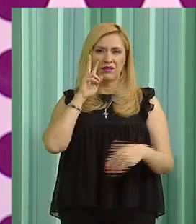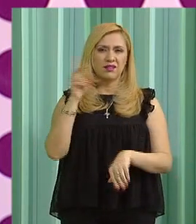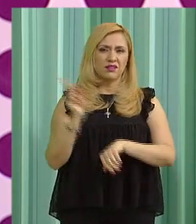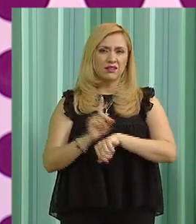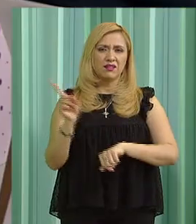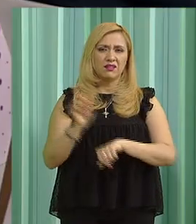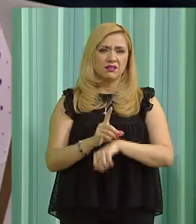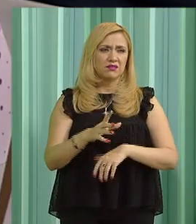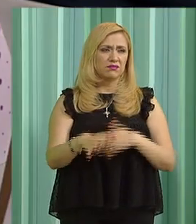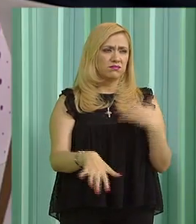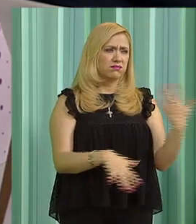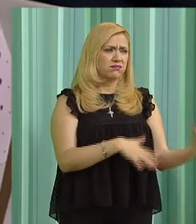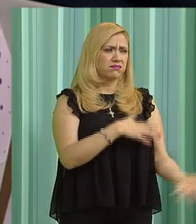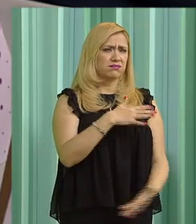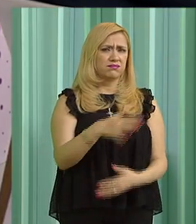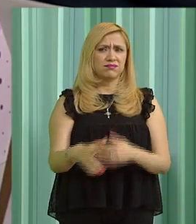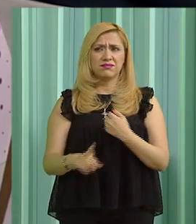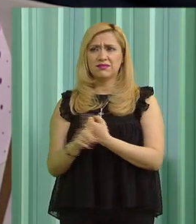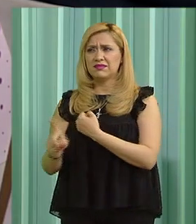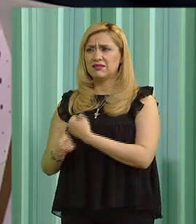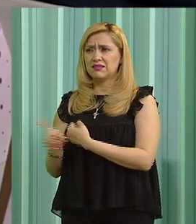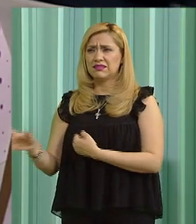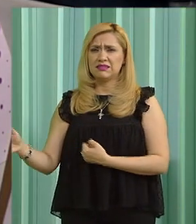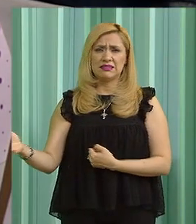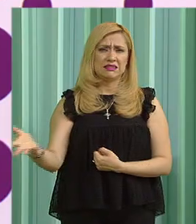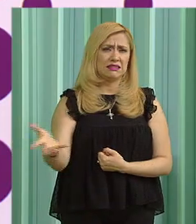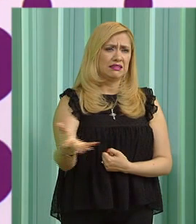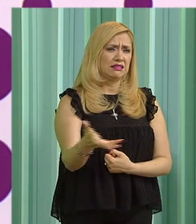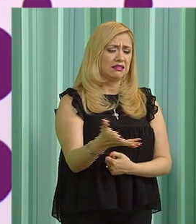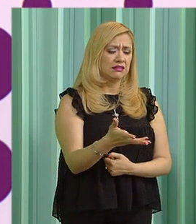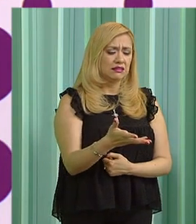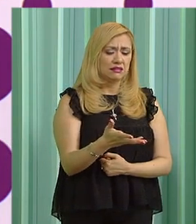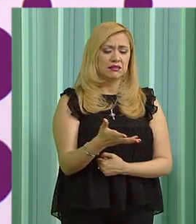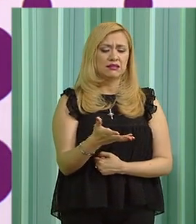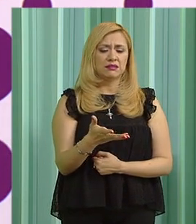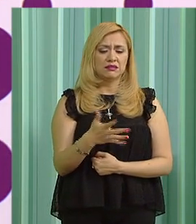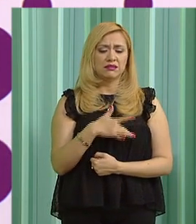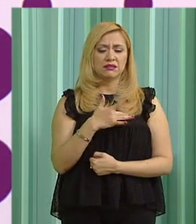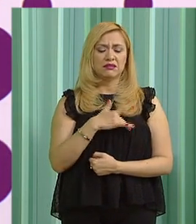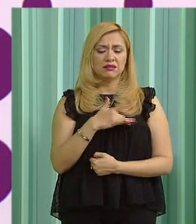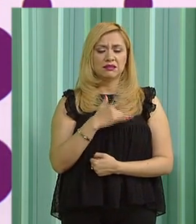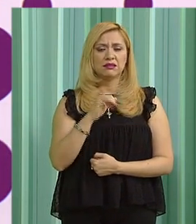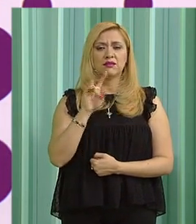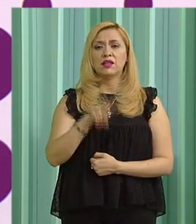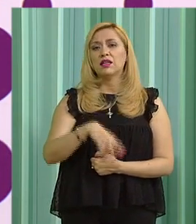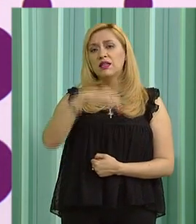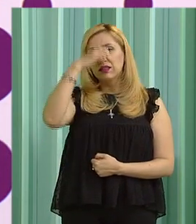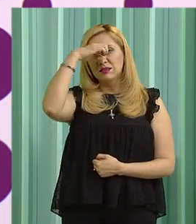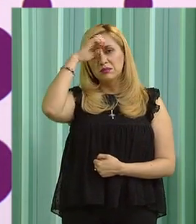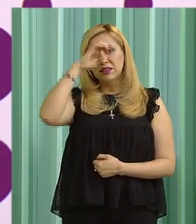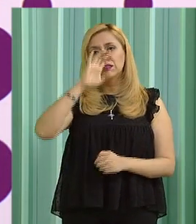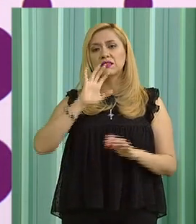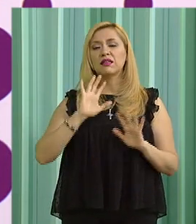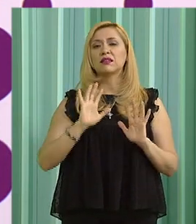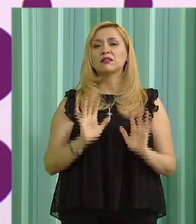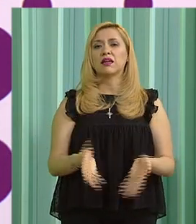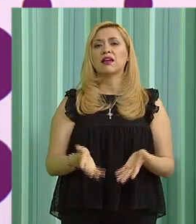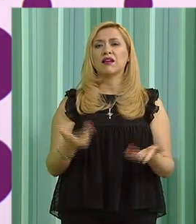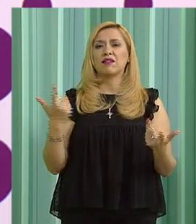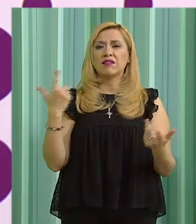cotidiana es precisamente porque hemos tenido experiencias adversas, ¿no? de lo que hemos estado hablando todo este